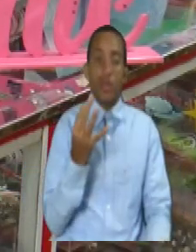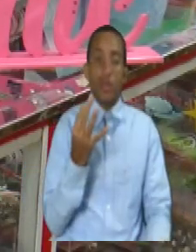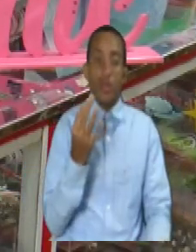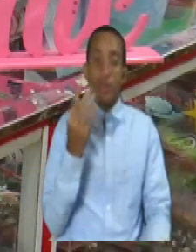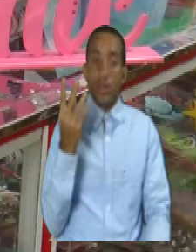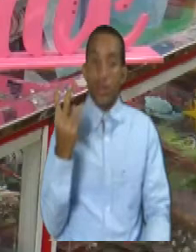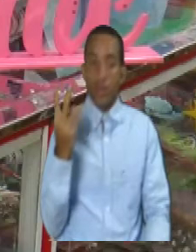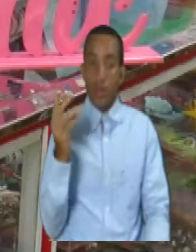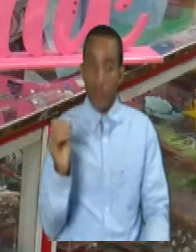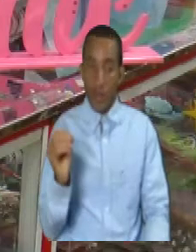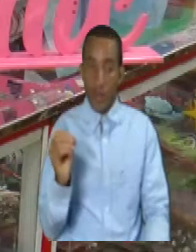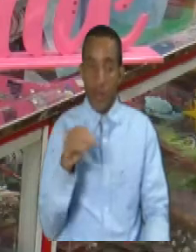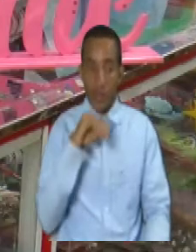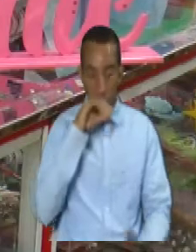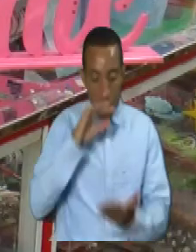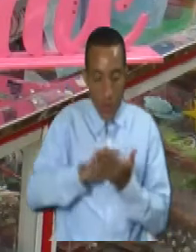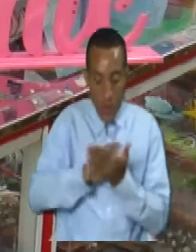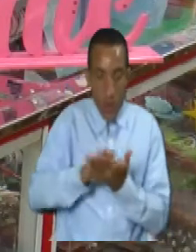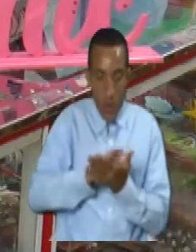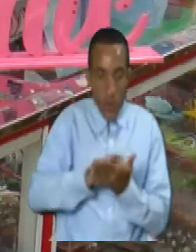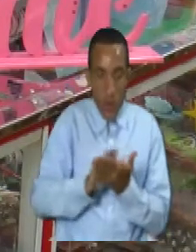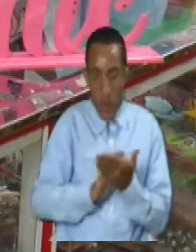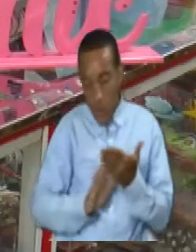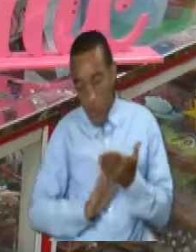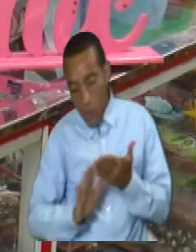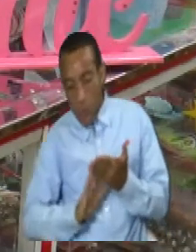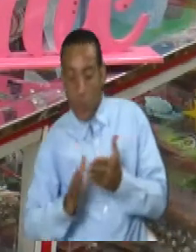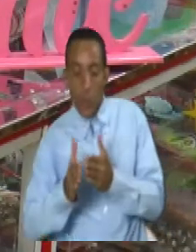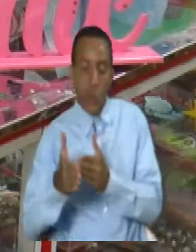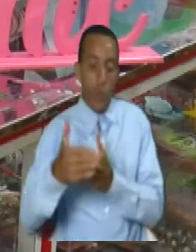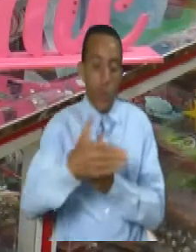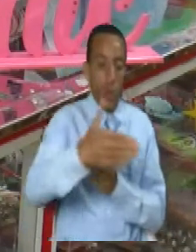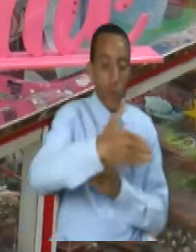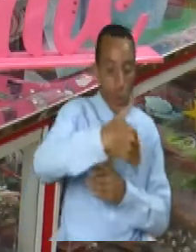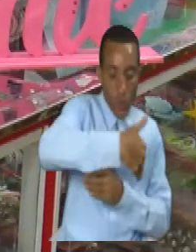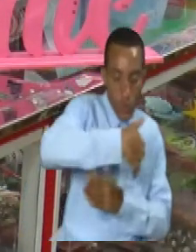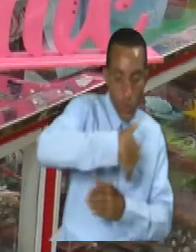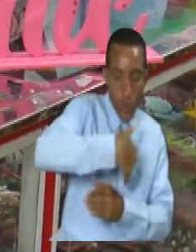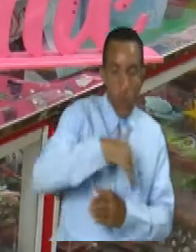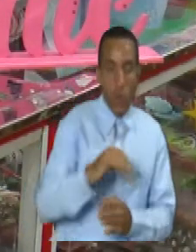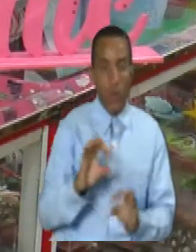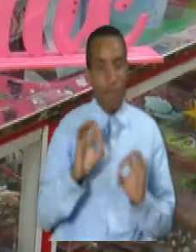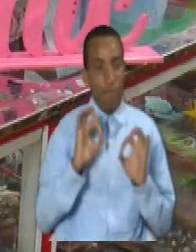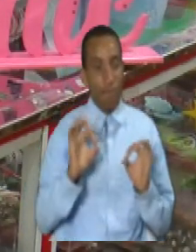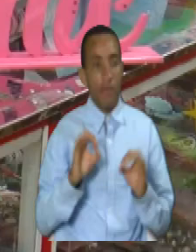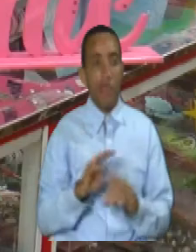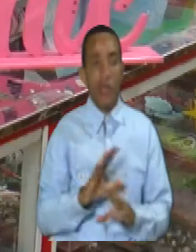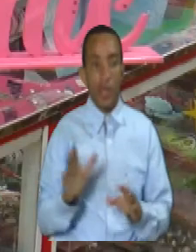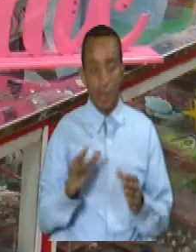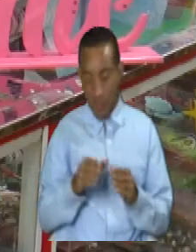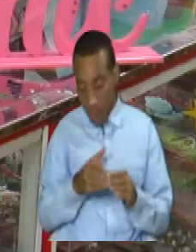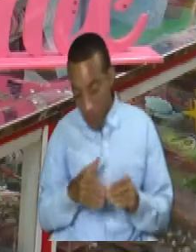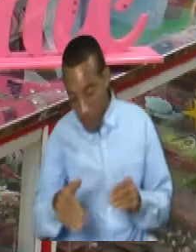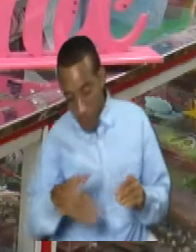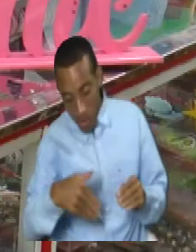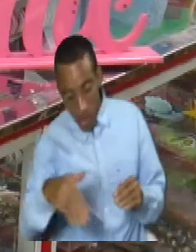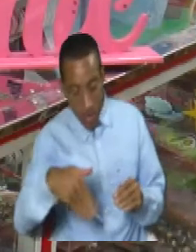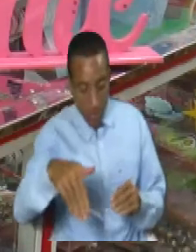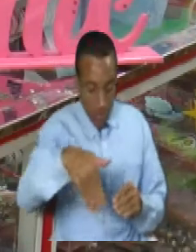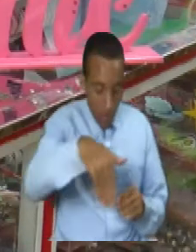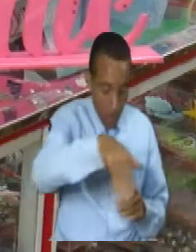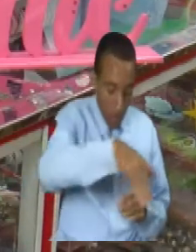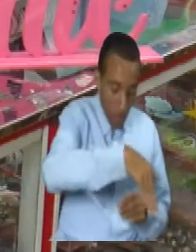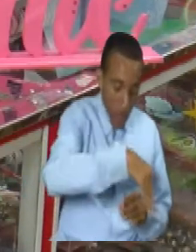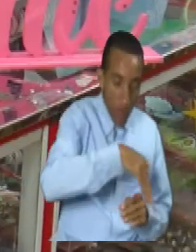320, lijamos hasta que ya todos los bordes nos queden lisos. De ahí cogemos y aplicamos el sellador lijable